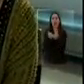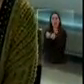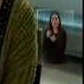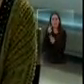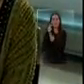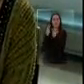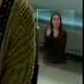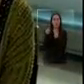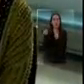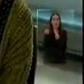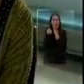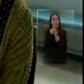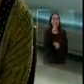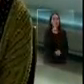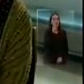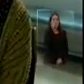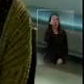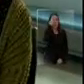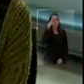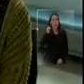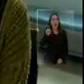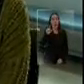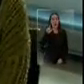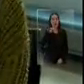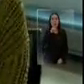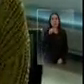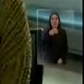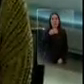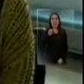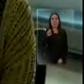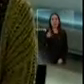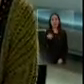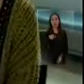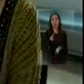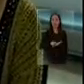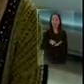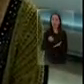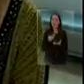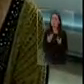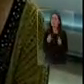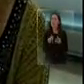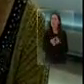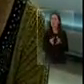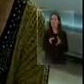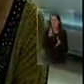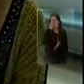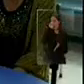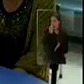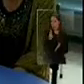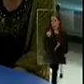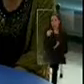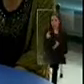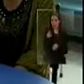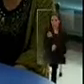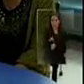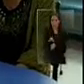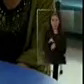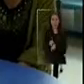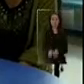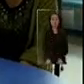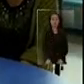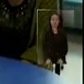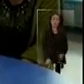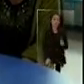amigas, que están con esto del Alzheimer. ¿Ah? Y yo la verdad le tengo como mucho miedo, mucho respeto por decir. Bueno, el temor que